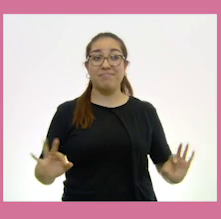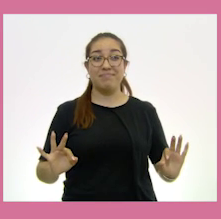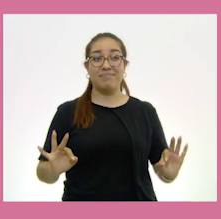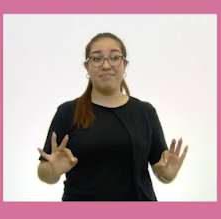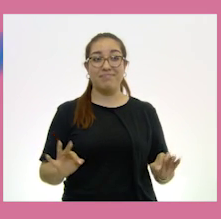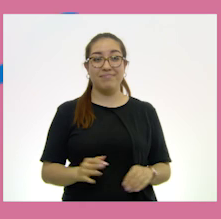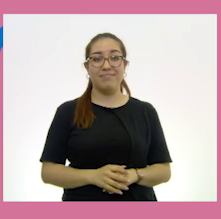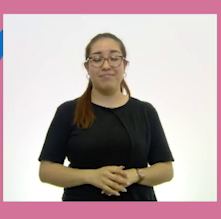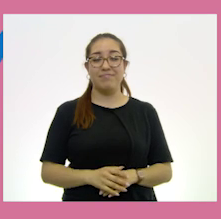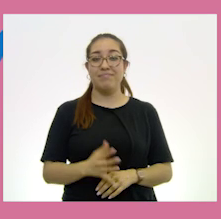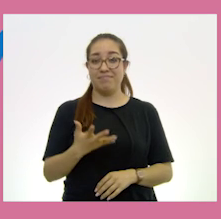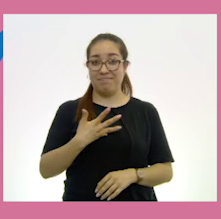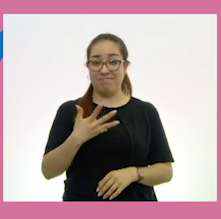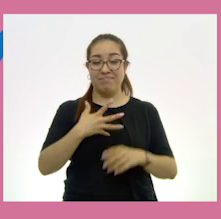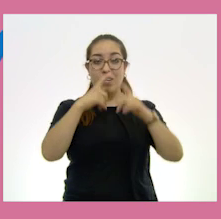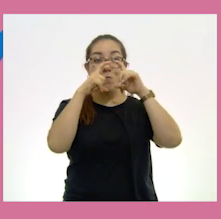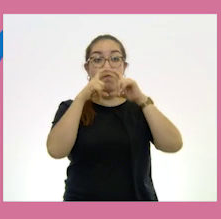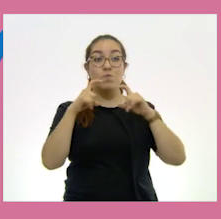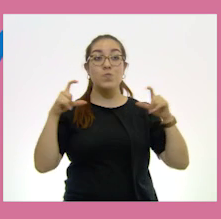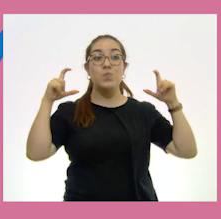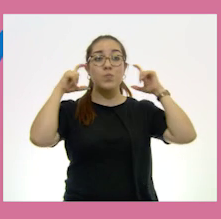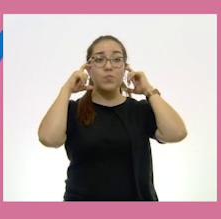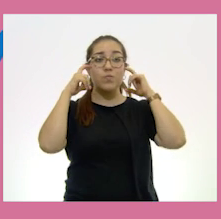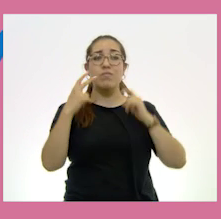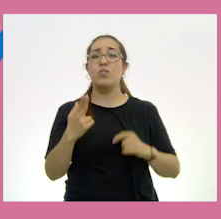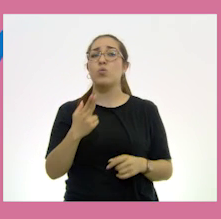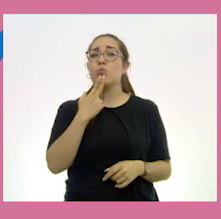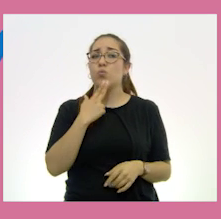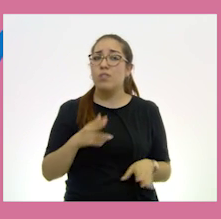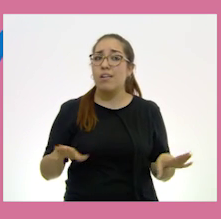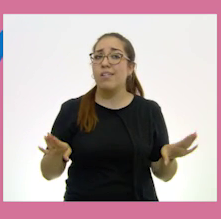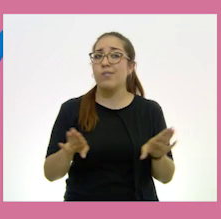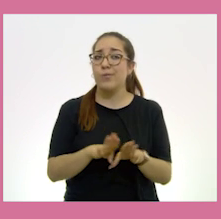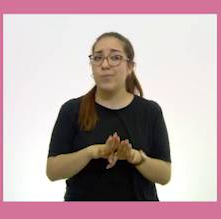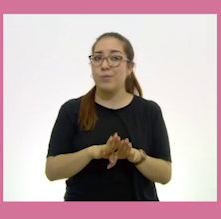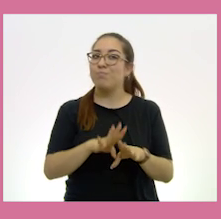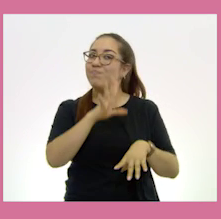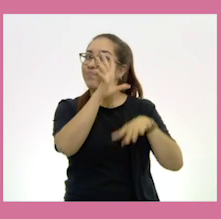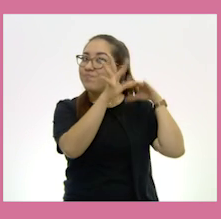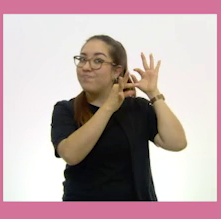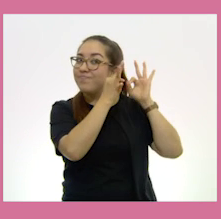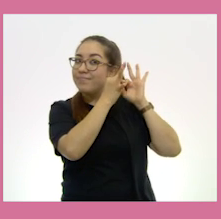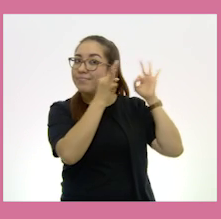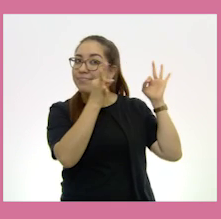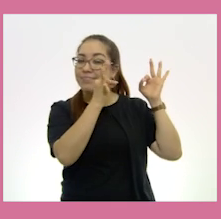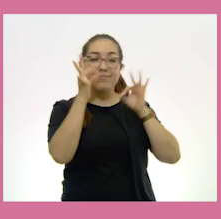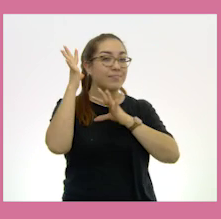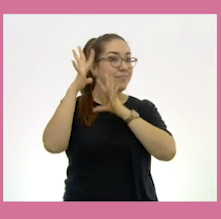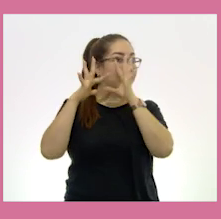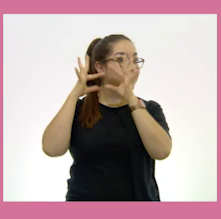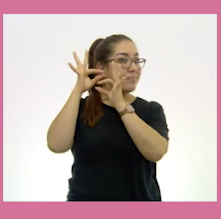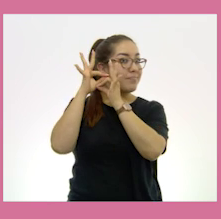¡Listo! Ya tienes un cubrebocas con dos pares de cuerdas. Para